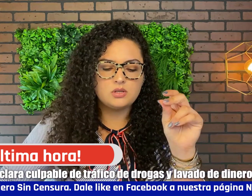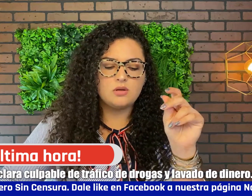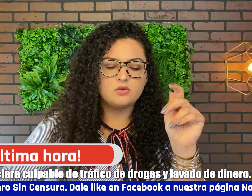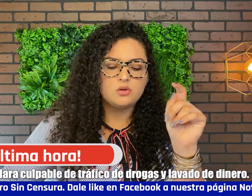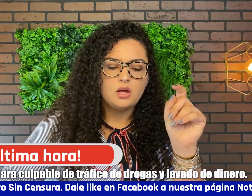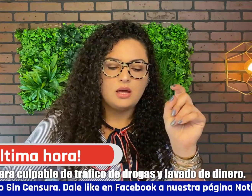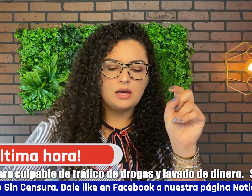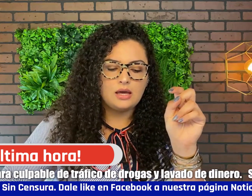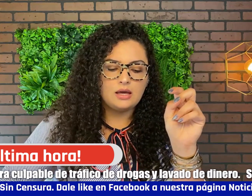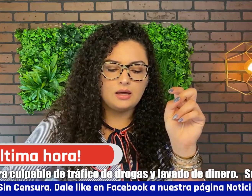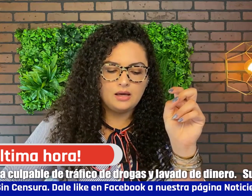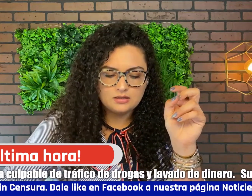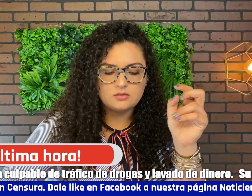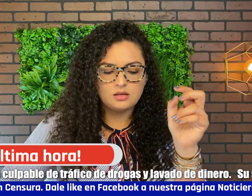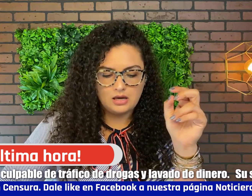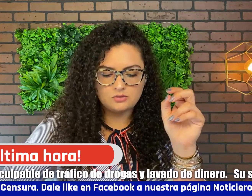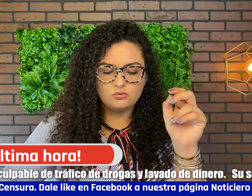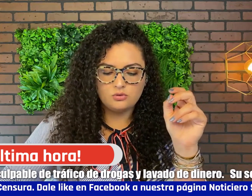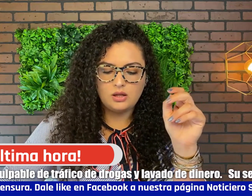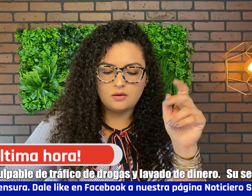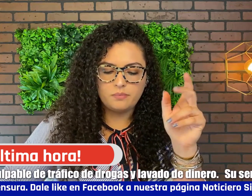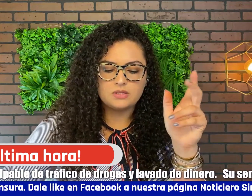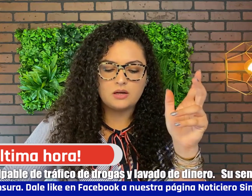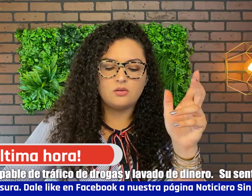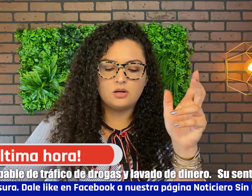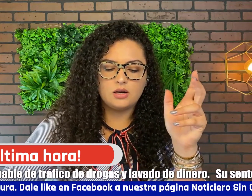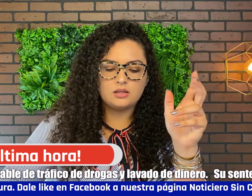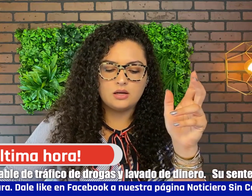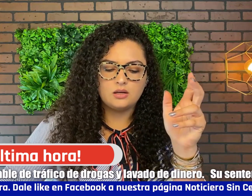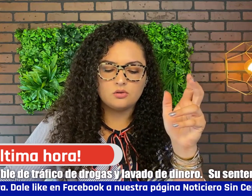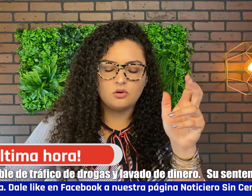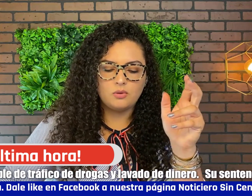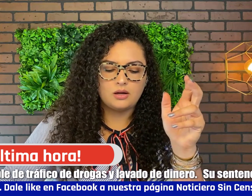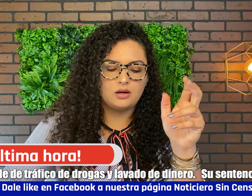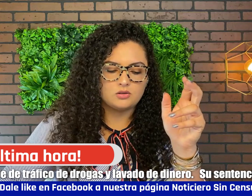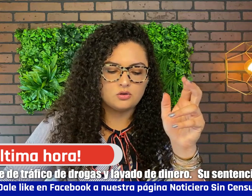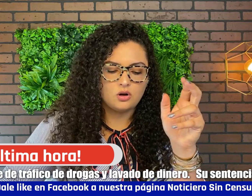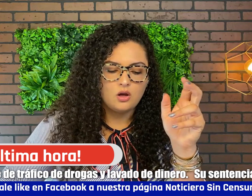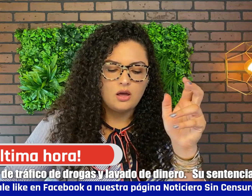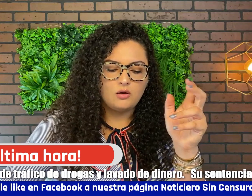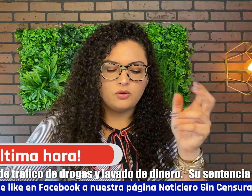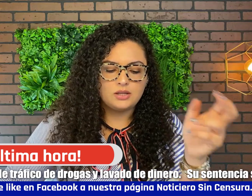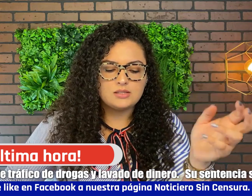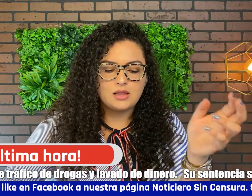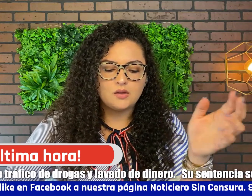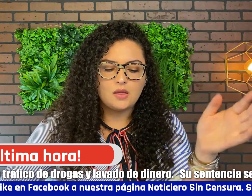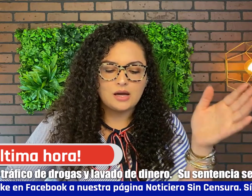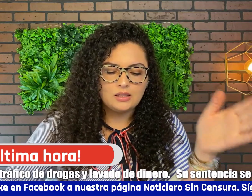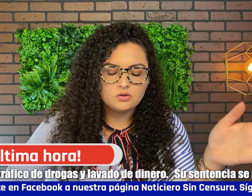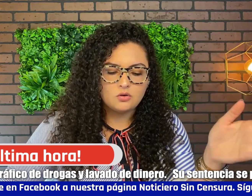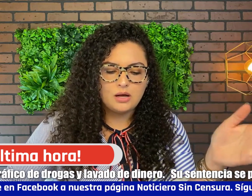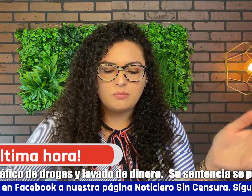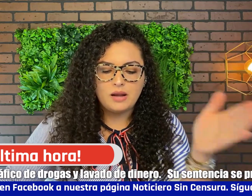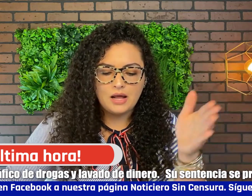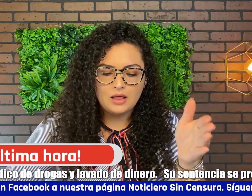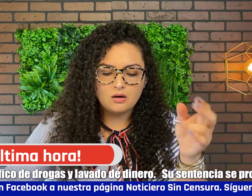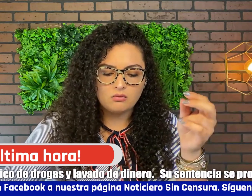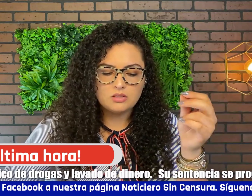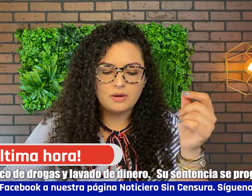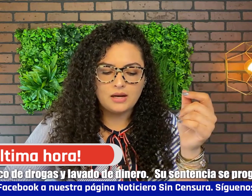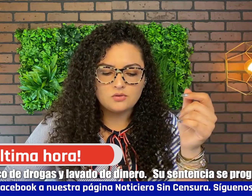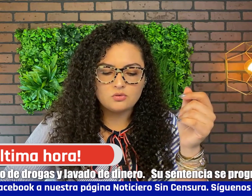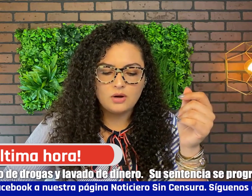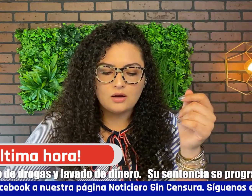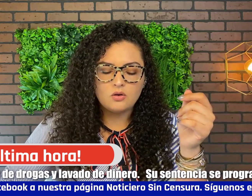mis amigos, es un líder pesado del Cártel Jalisco Nueva Generación. Él fue trasladado de Jalisco al penal de